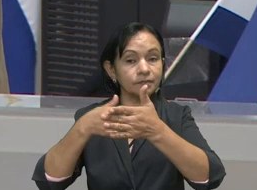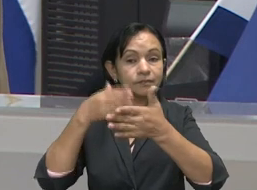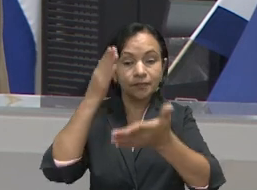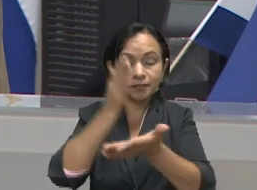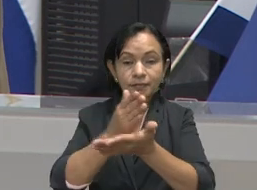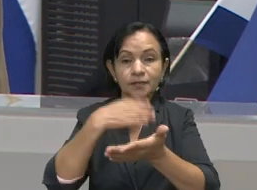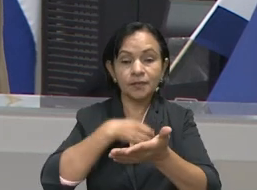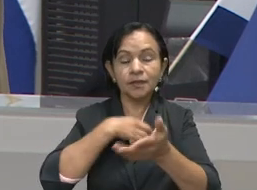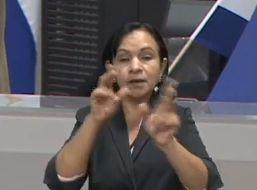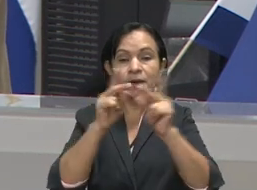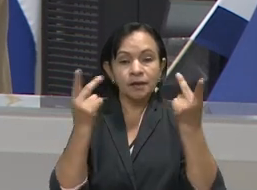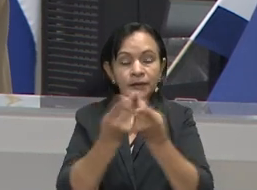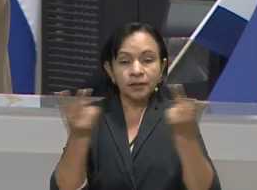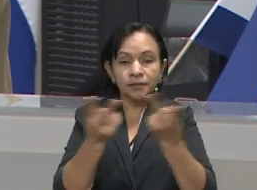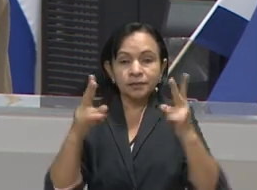pueblo nicaragüense.